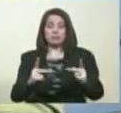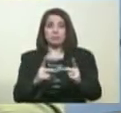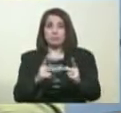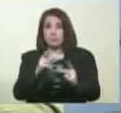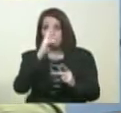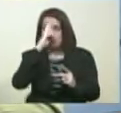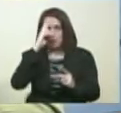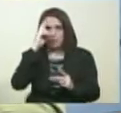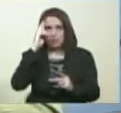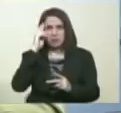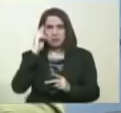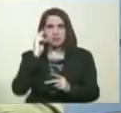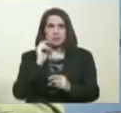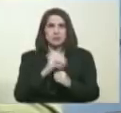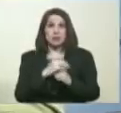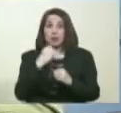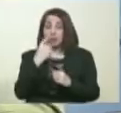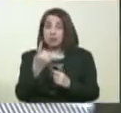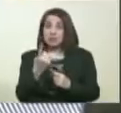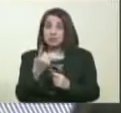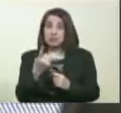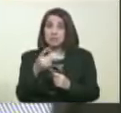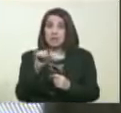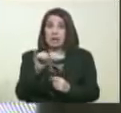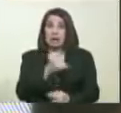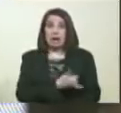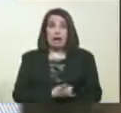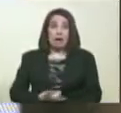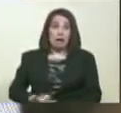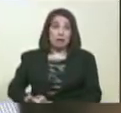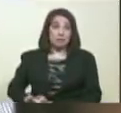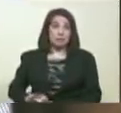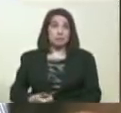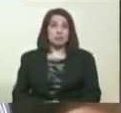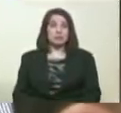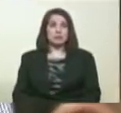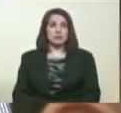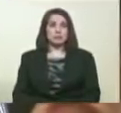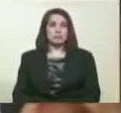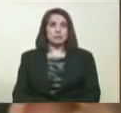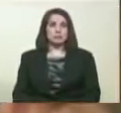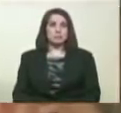Madrid. Y como cuenta él, pasando hambre.